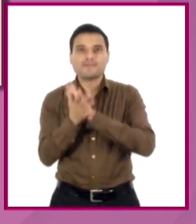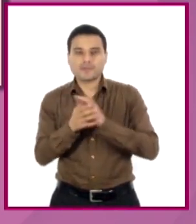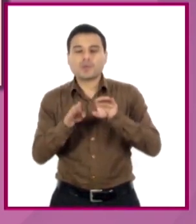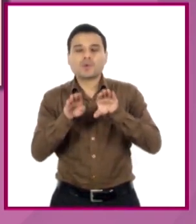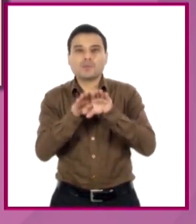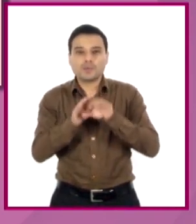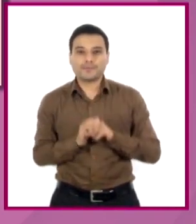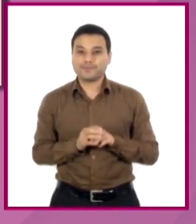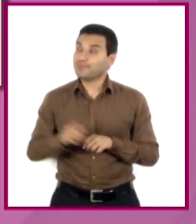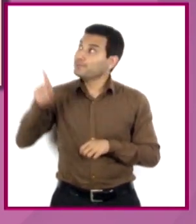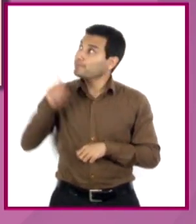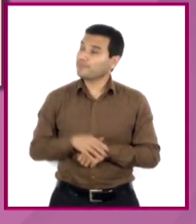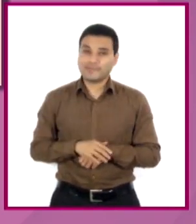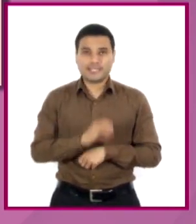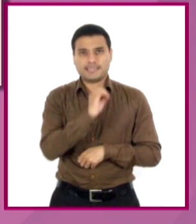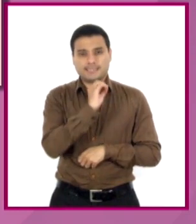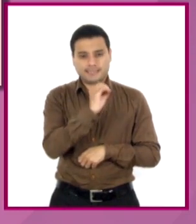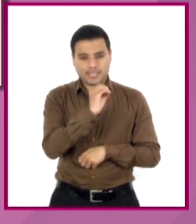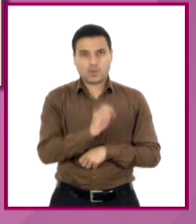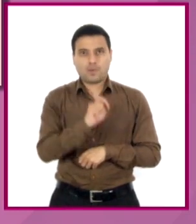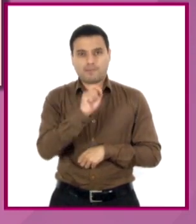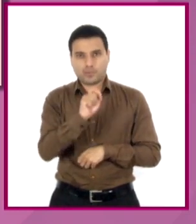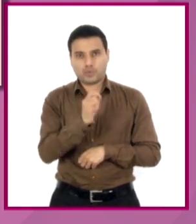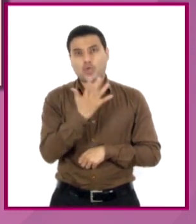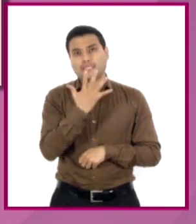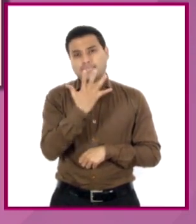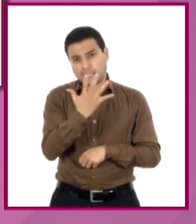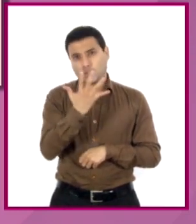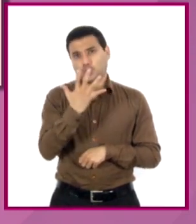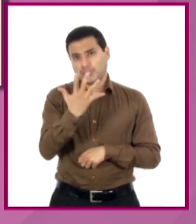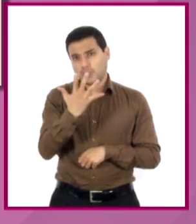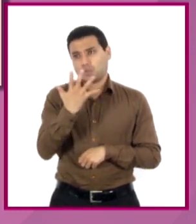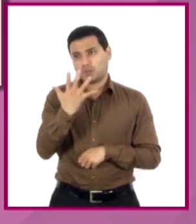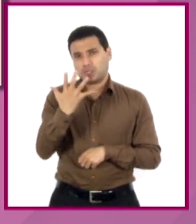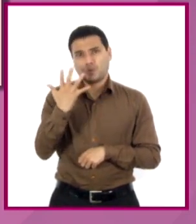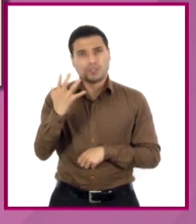manera infinita. Por lo tanto, es un decimal periódico.